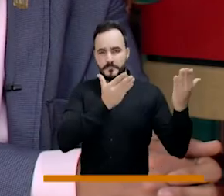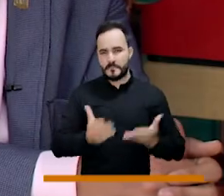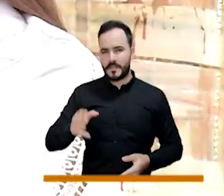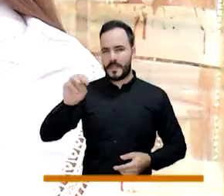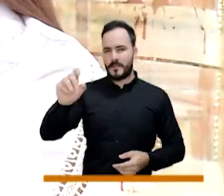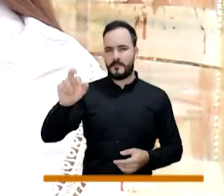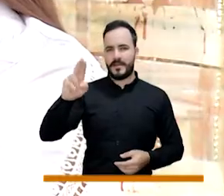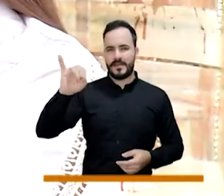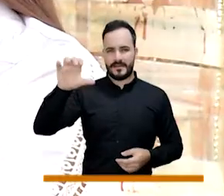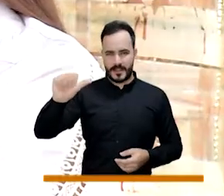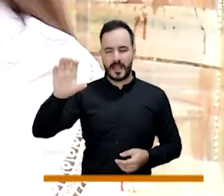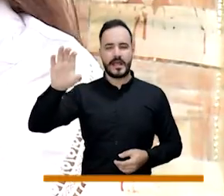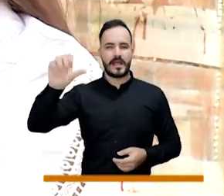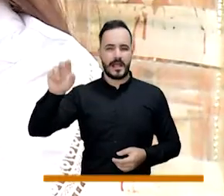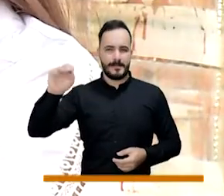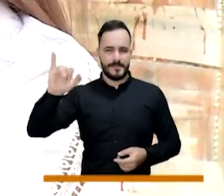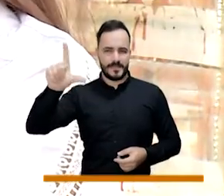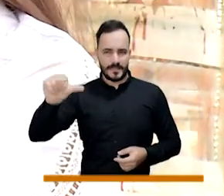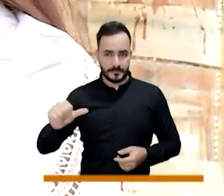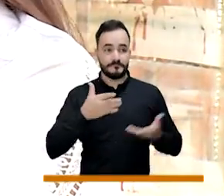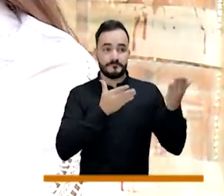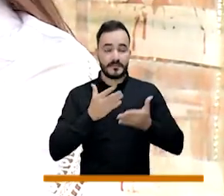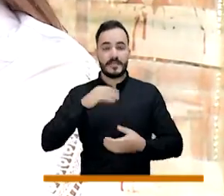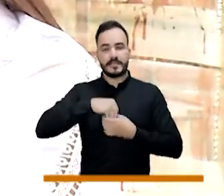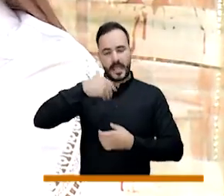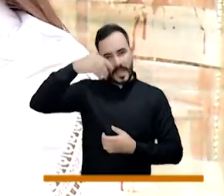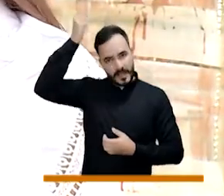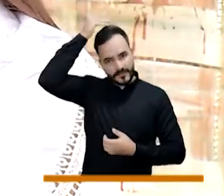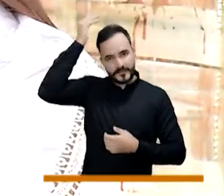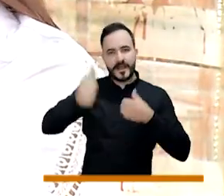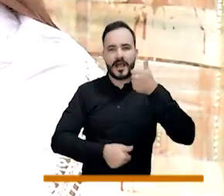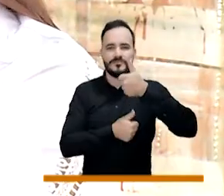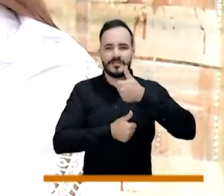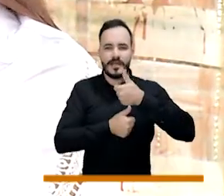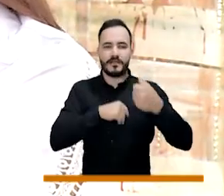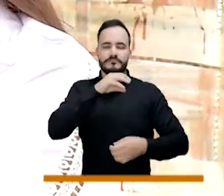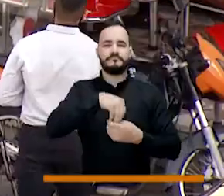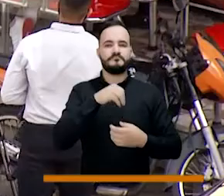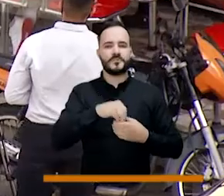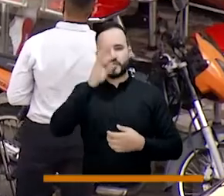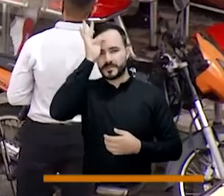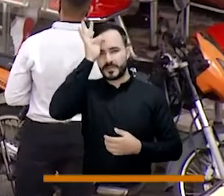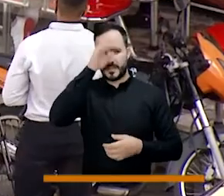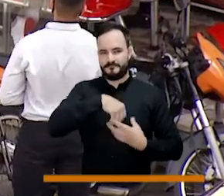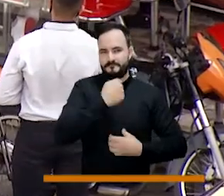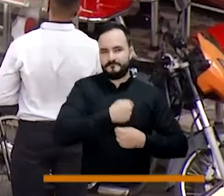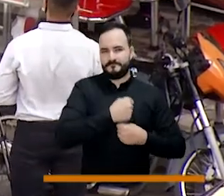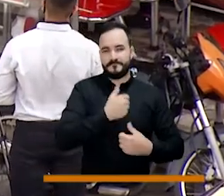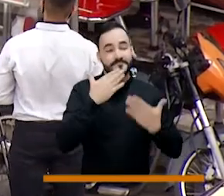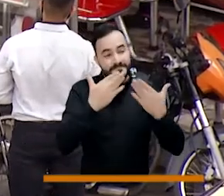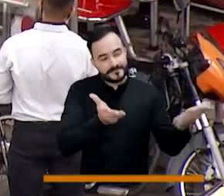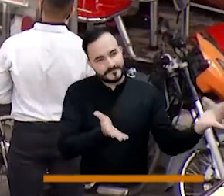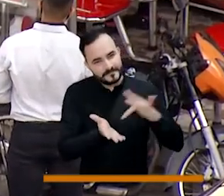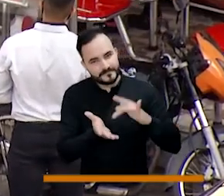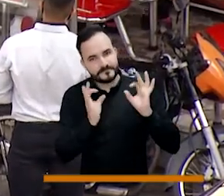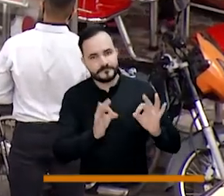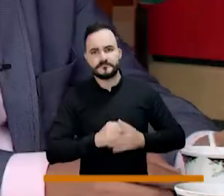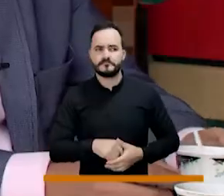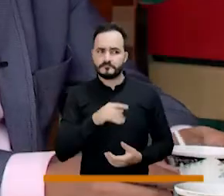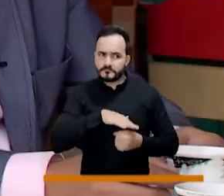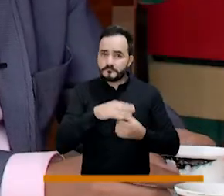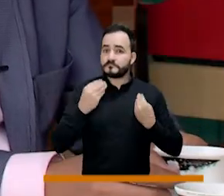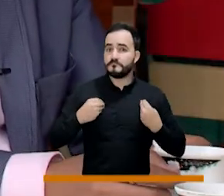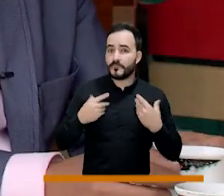a María Camila Posada Contreras, auxiliar de enfermería, quien trabaja en el Hospital Mental de Antioquia. Muchísimas